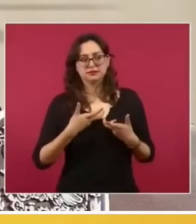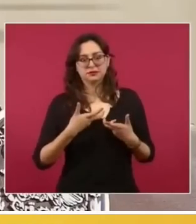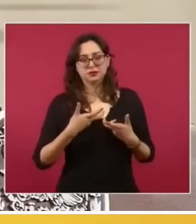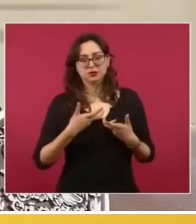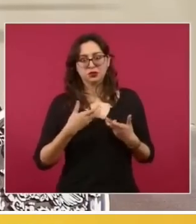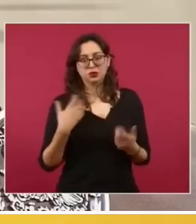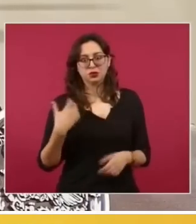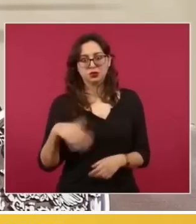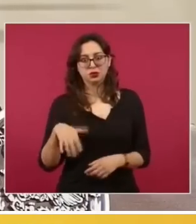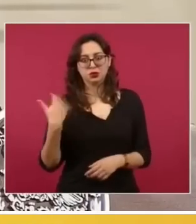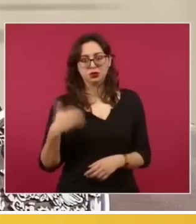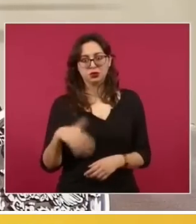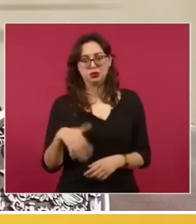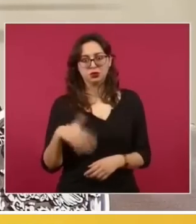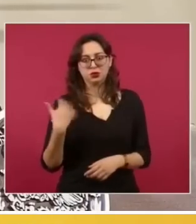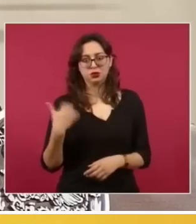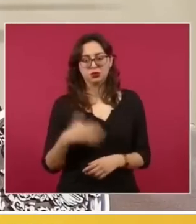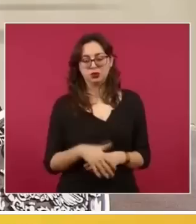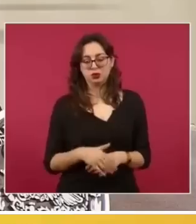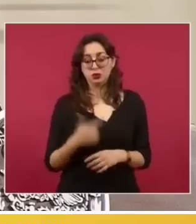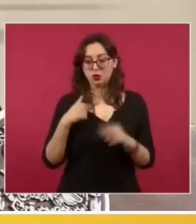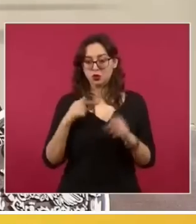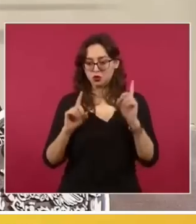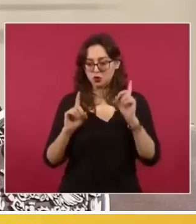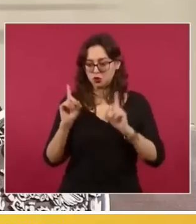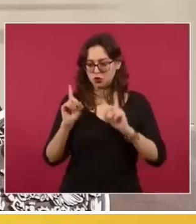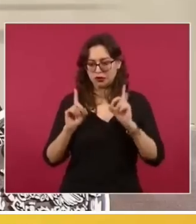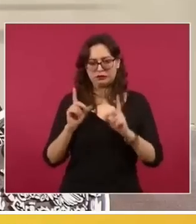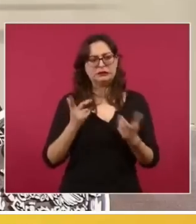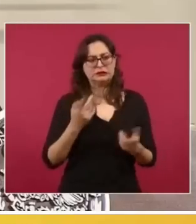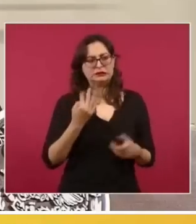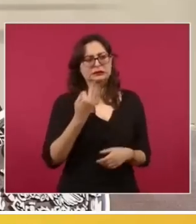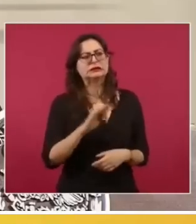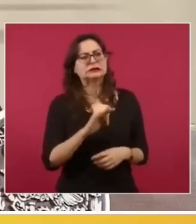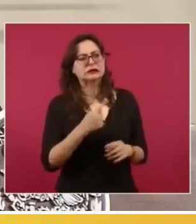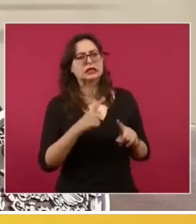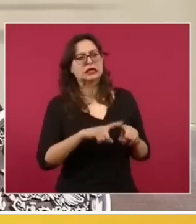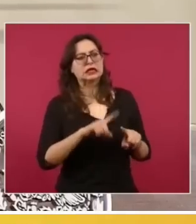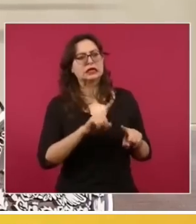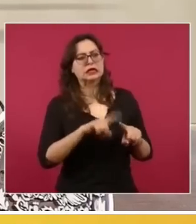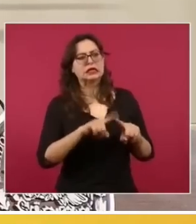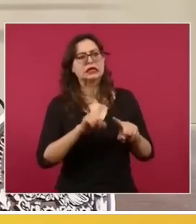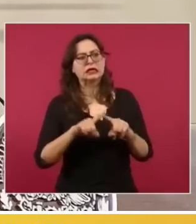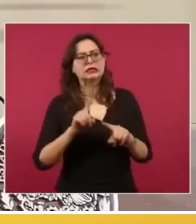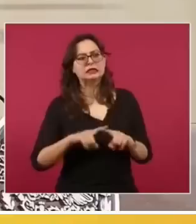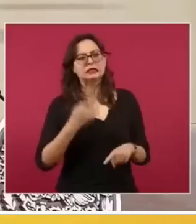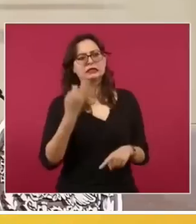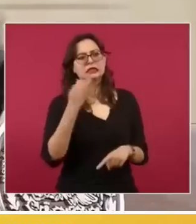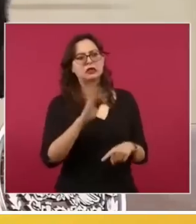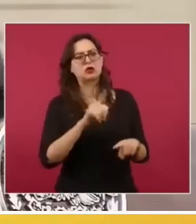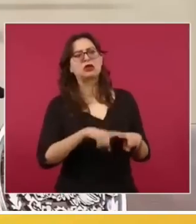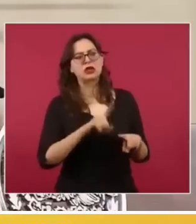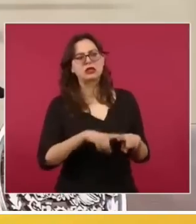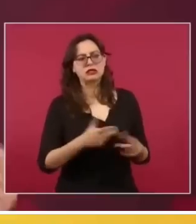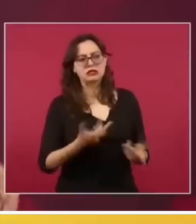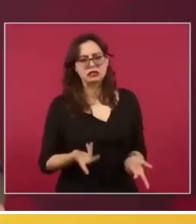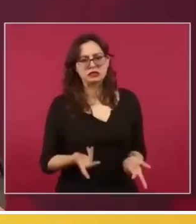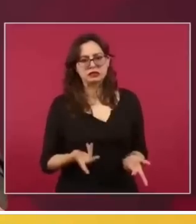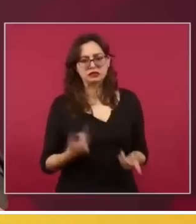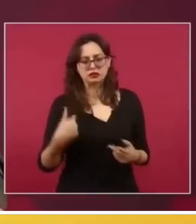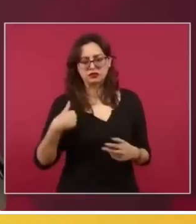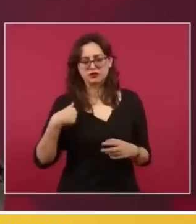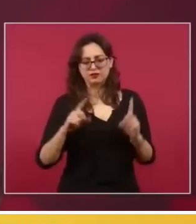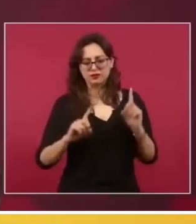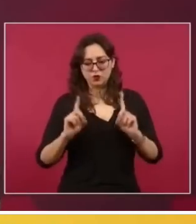a quiénes se refería. ¿Quiénes eran los traidores? Porque independientemente